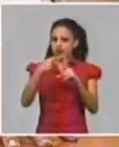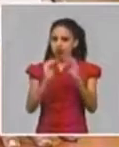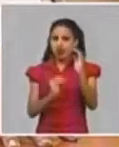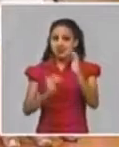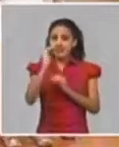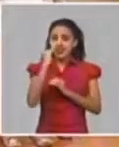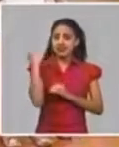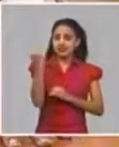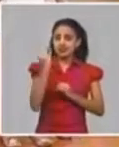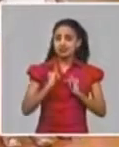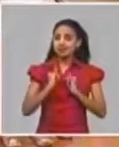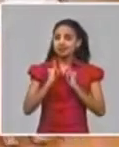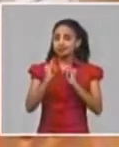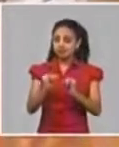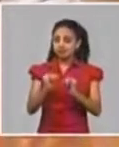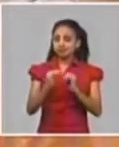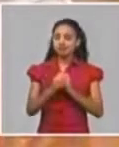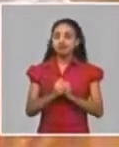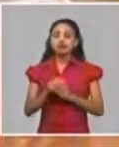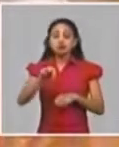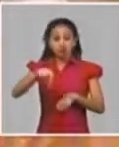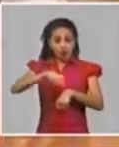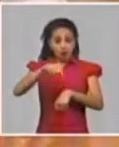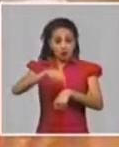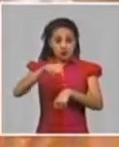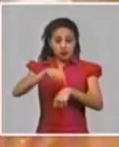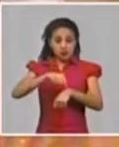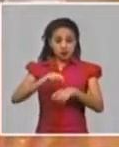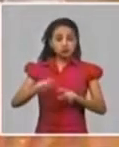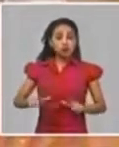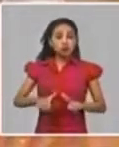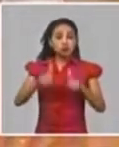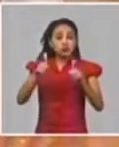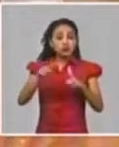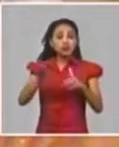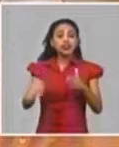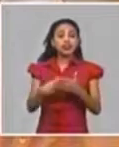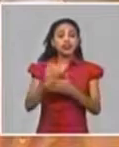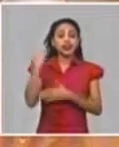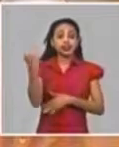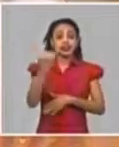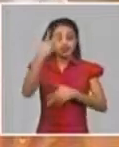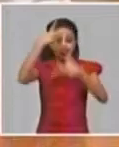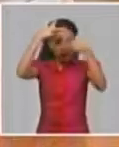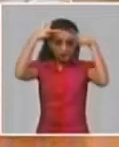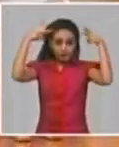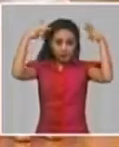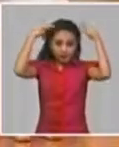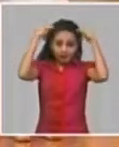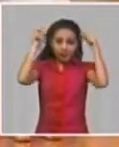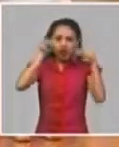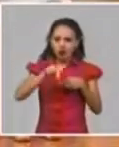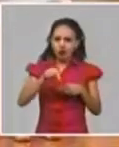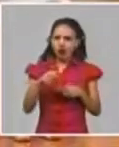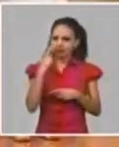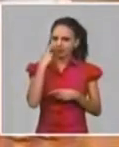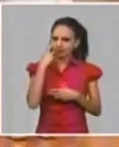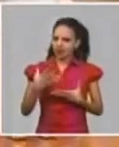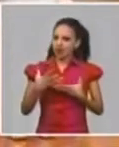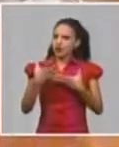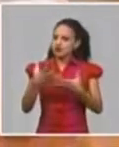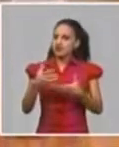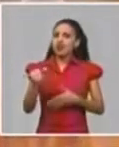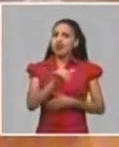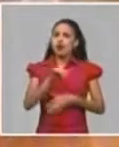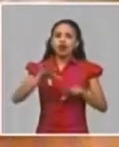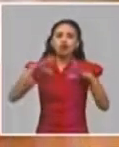una Ahora mismo, en el cumplimiento de su Día Internacional de la Enfermería, pues fueron debidamente reconocidas